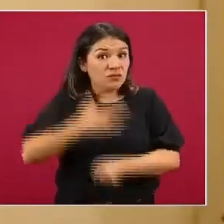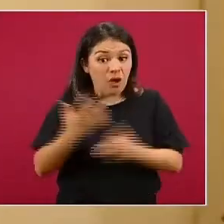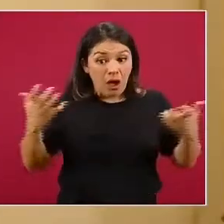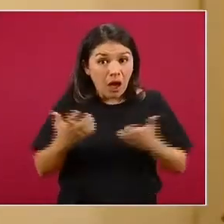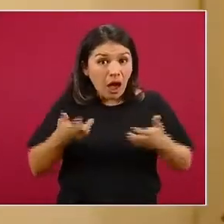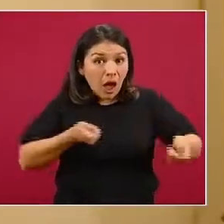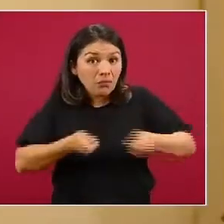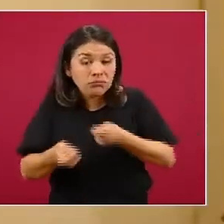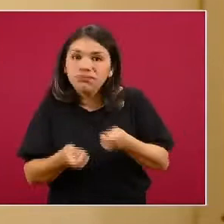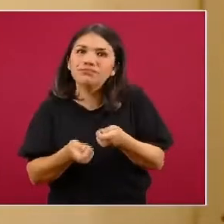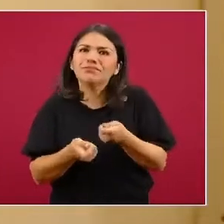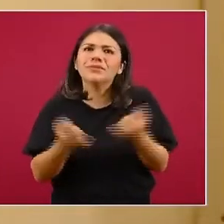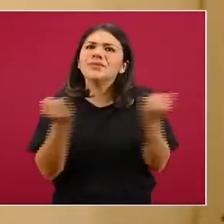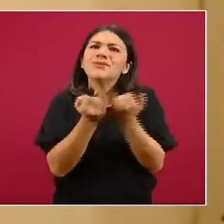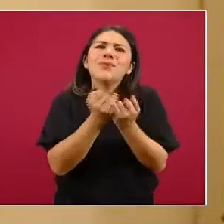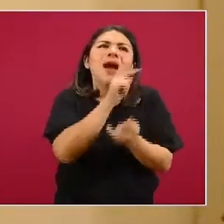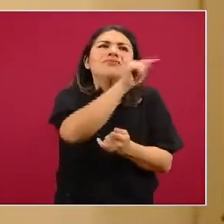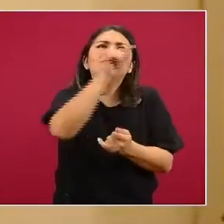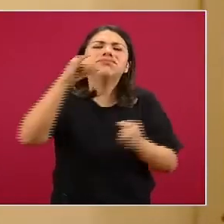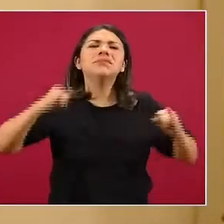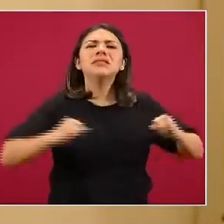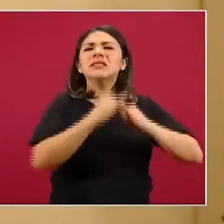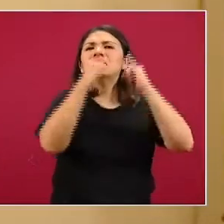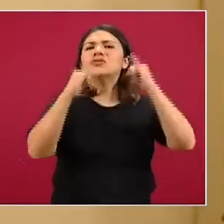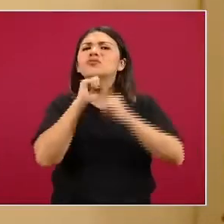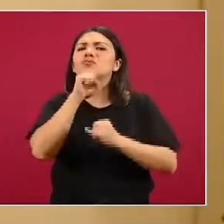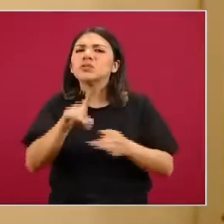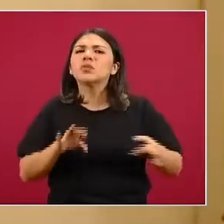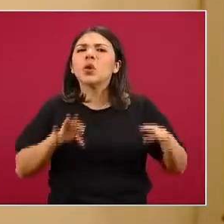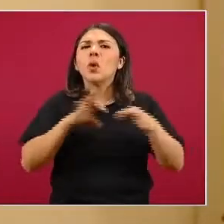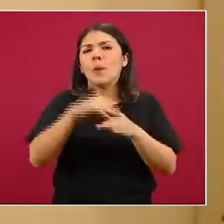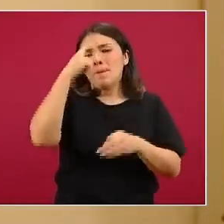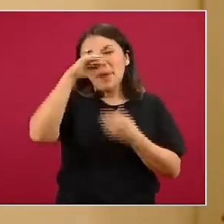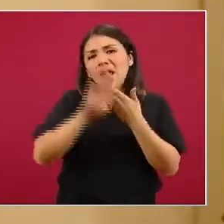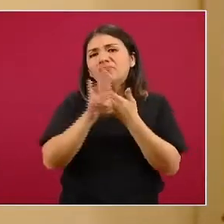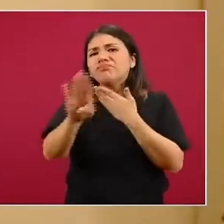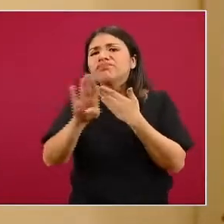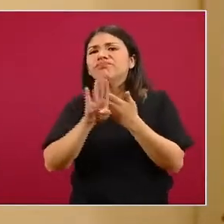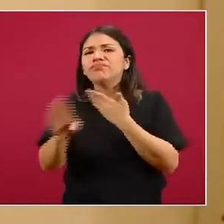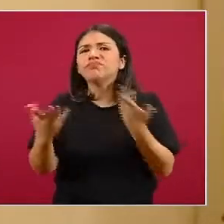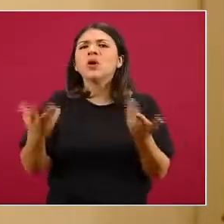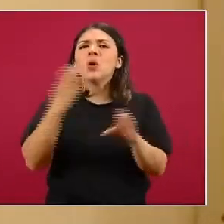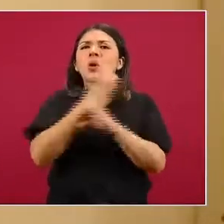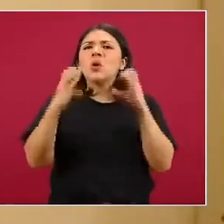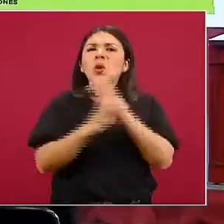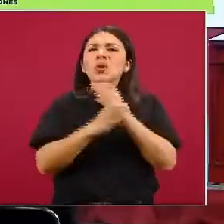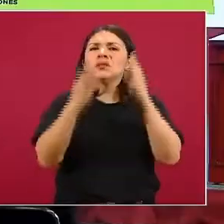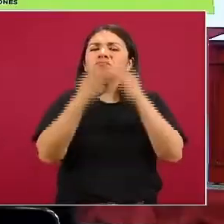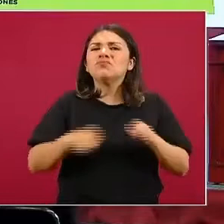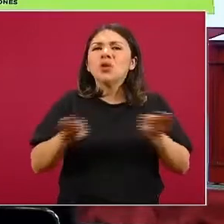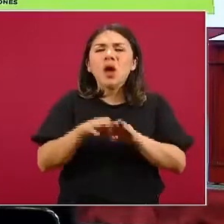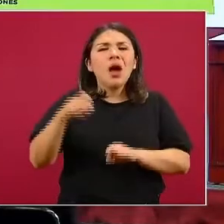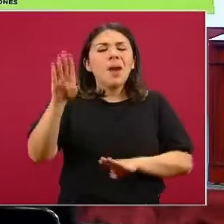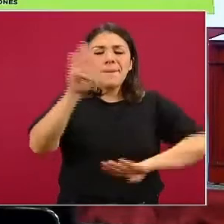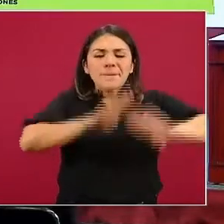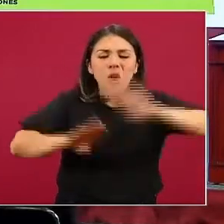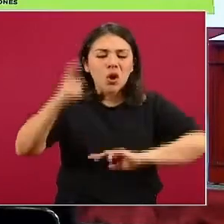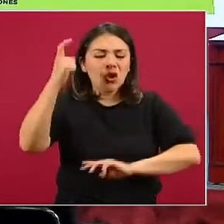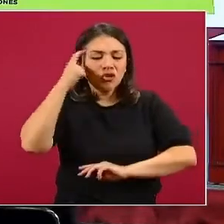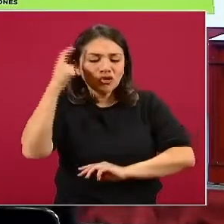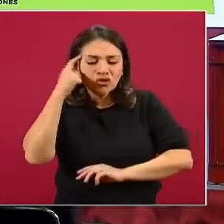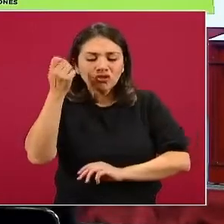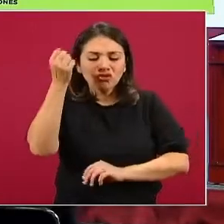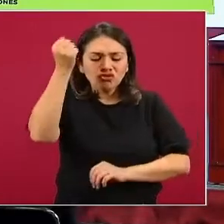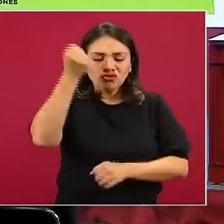coordina, sino para todas aquellas instancias que están relacionadas con la prevención, con los factores biopsicosociales. Y cuando hablamos